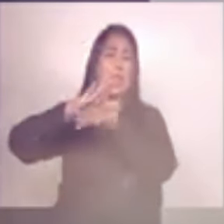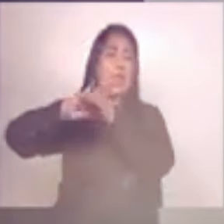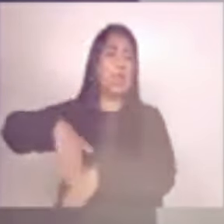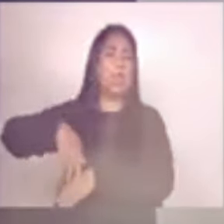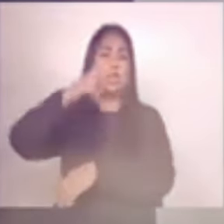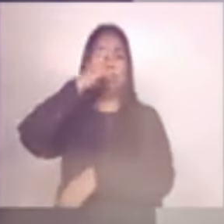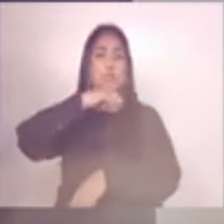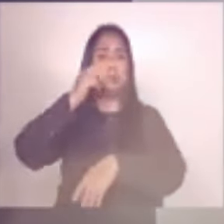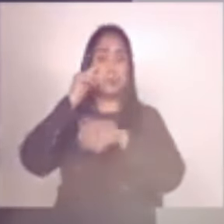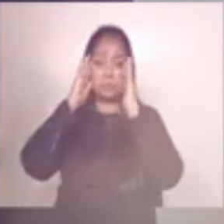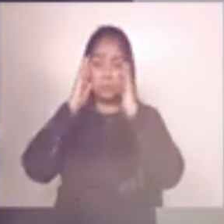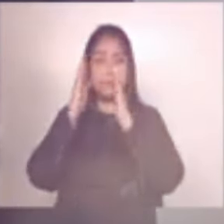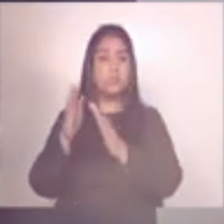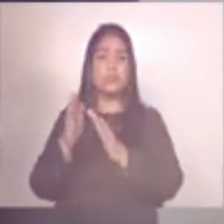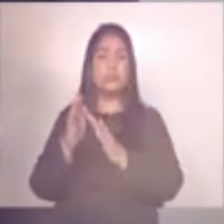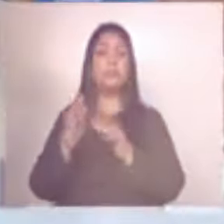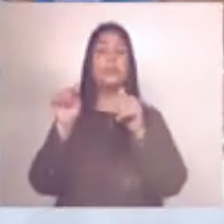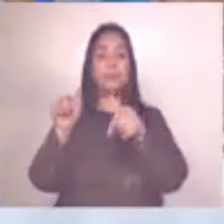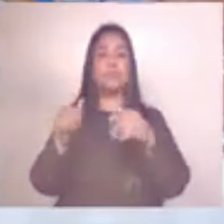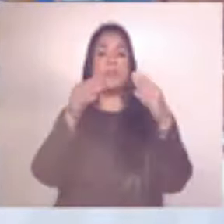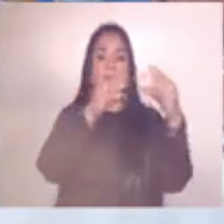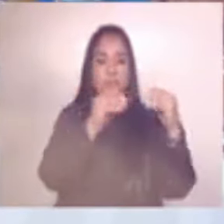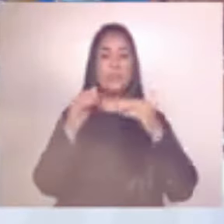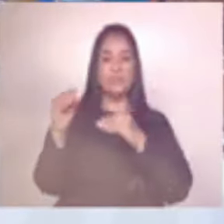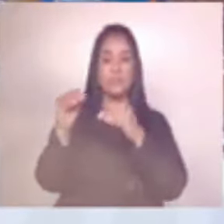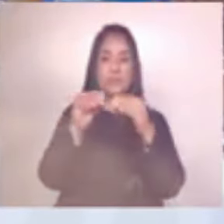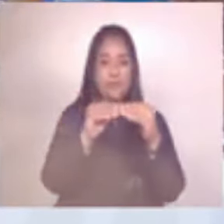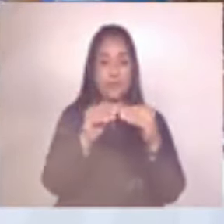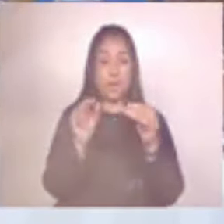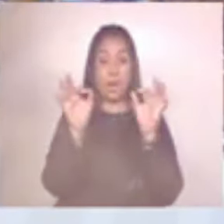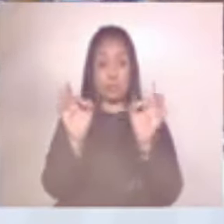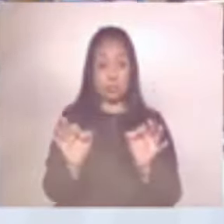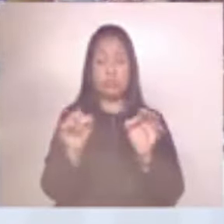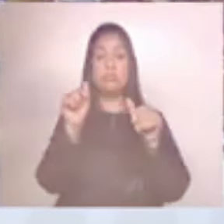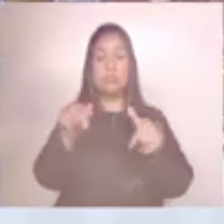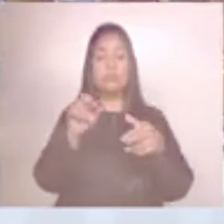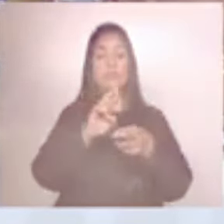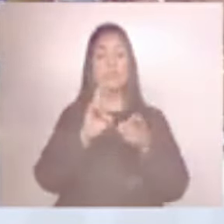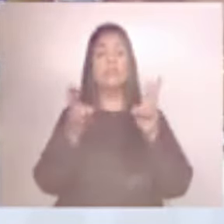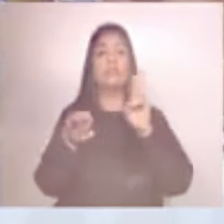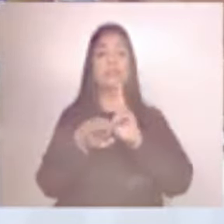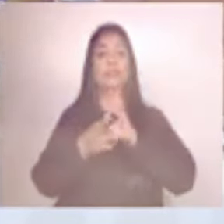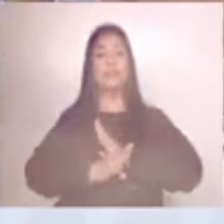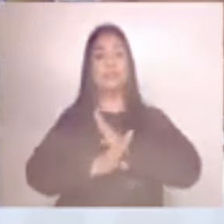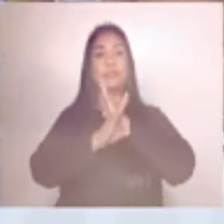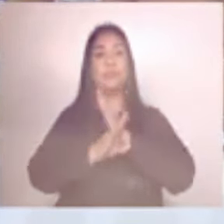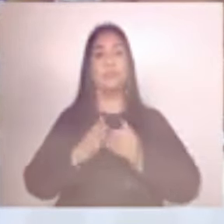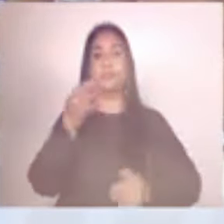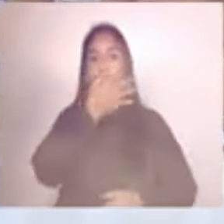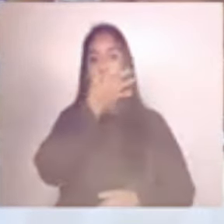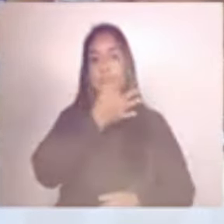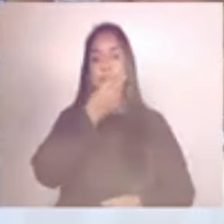escuchada. De ese diálogo ha surgido la reforma de la Defensoría de la Mujer